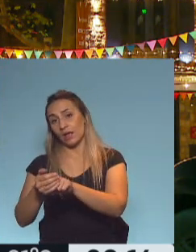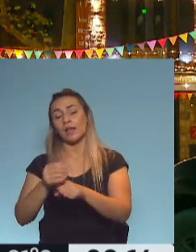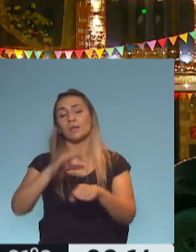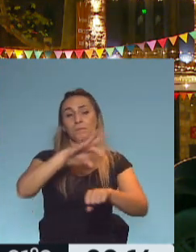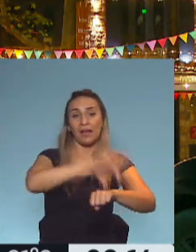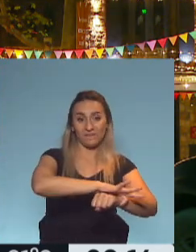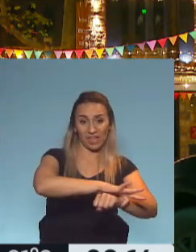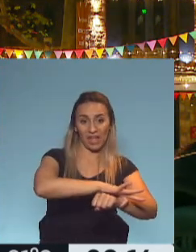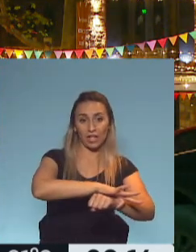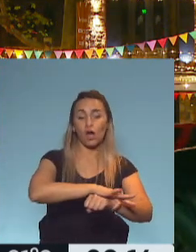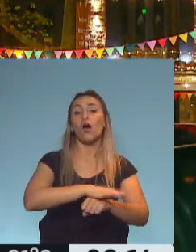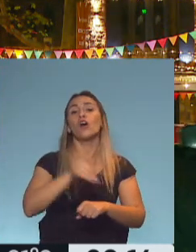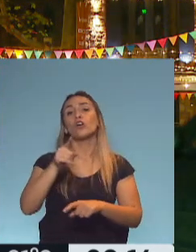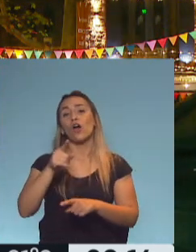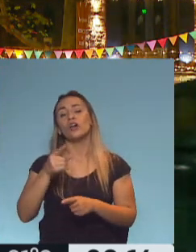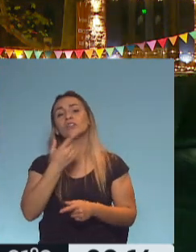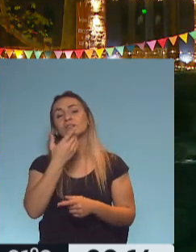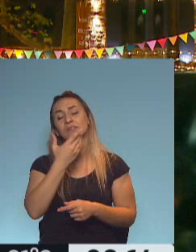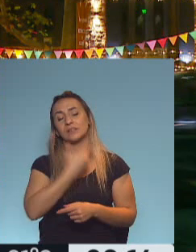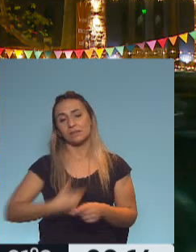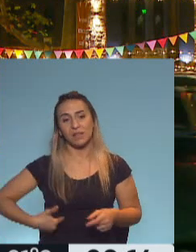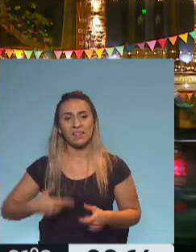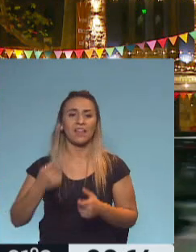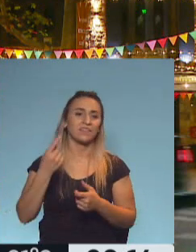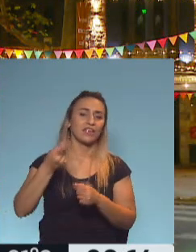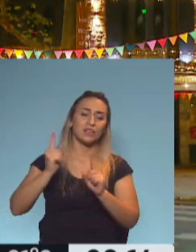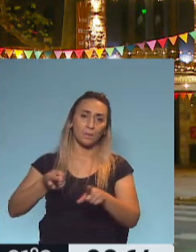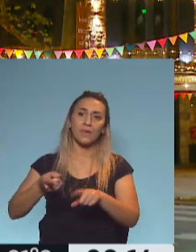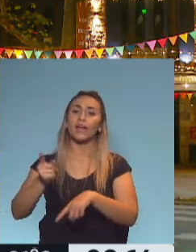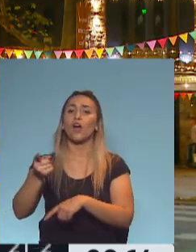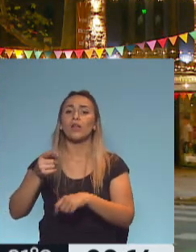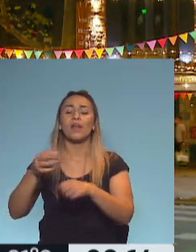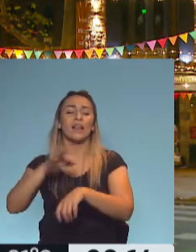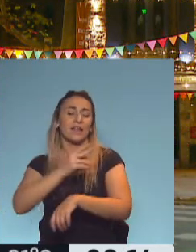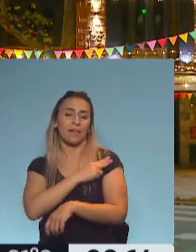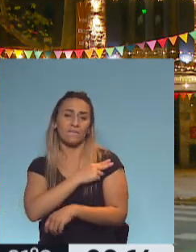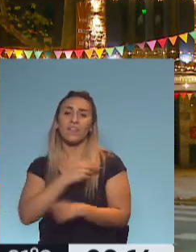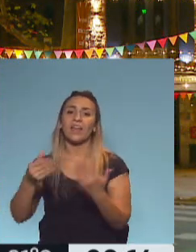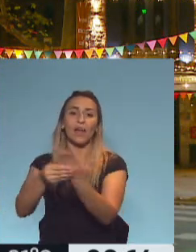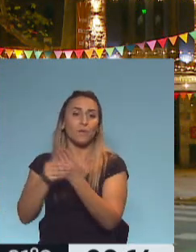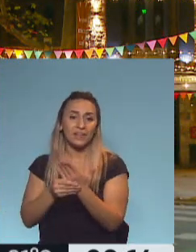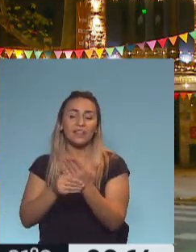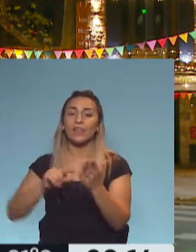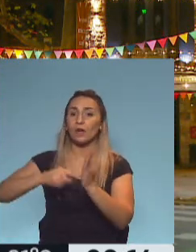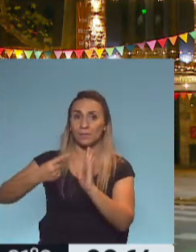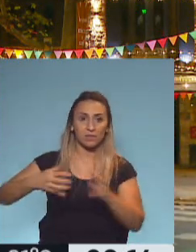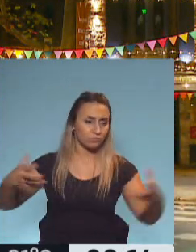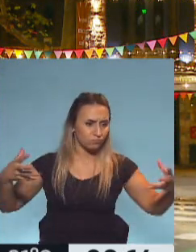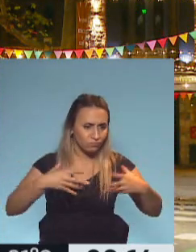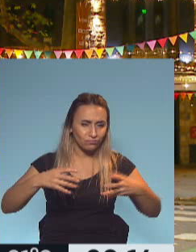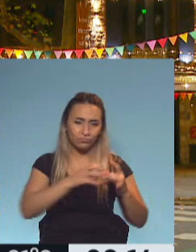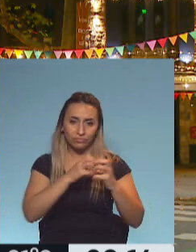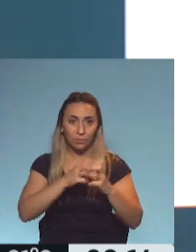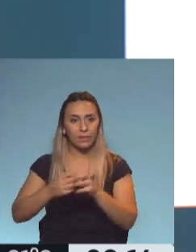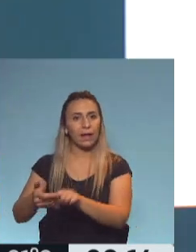con el jefe de gabinete de la Nación y con el jefe de gabinete de la provincia de Buenos Aires, viendo qué hacer con las restricciones, Horacio Rodríguez Larreta firmaba